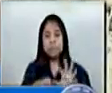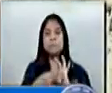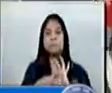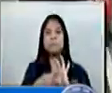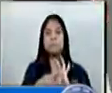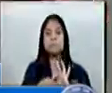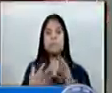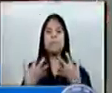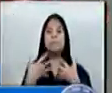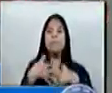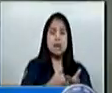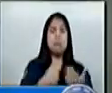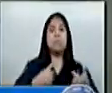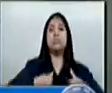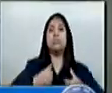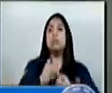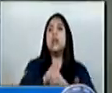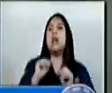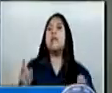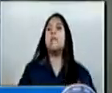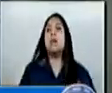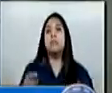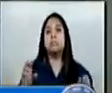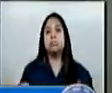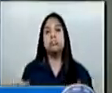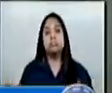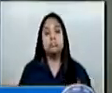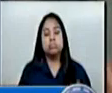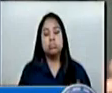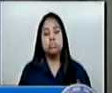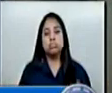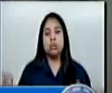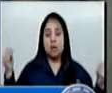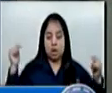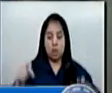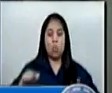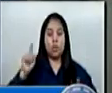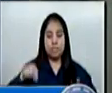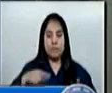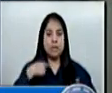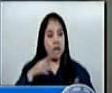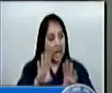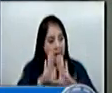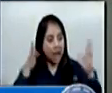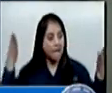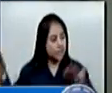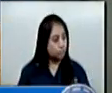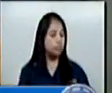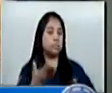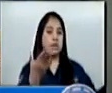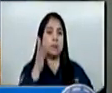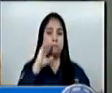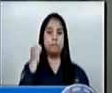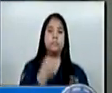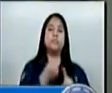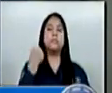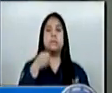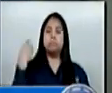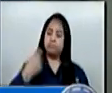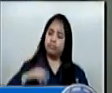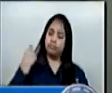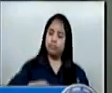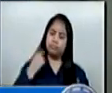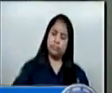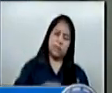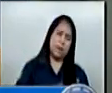o emergencias. Hoy tenemos que hacer un convenio que abra las fronteras en casos de desastre, donde podamos llegar